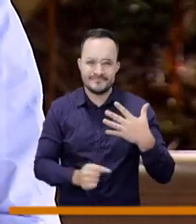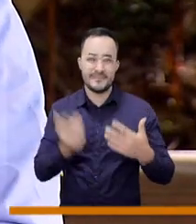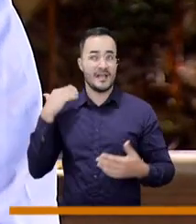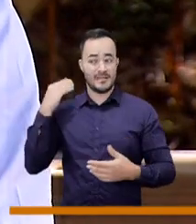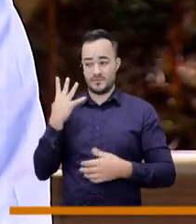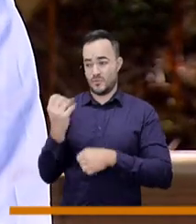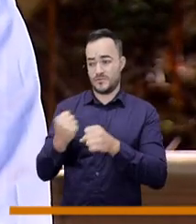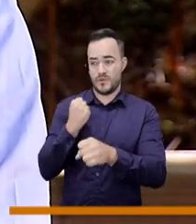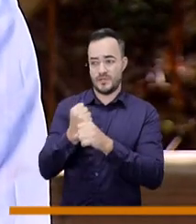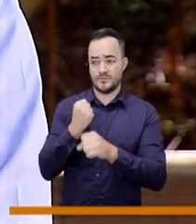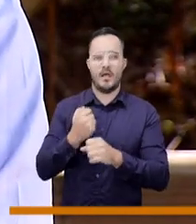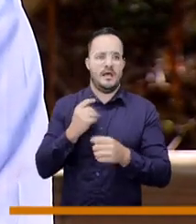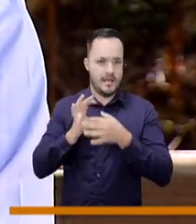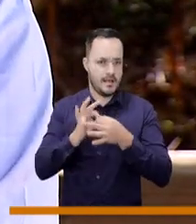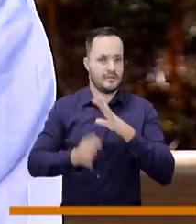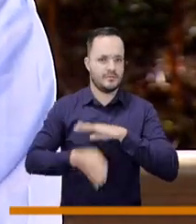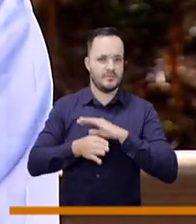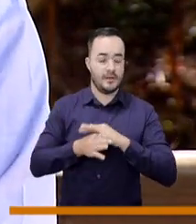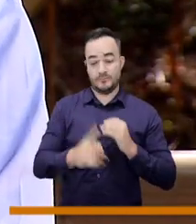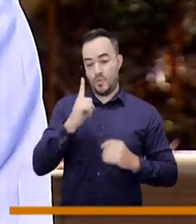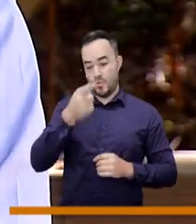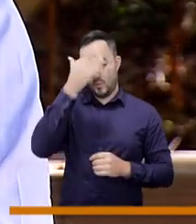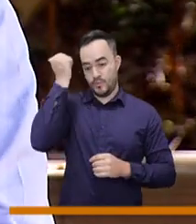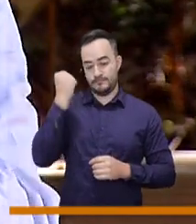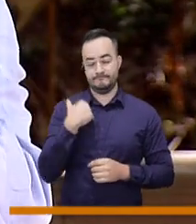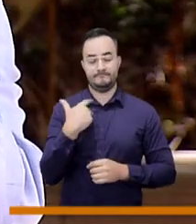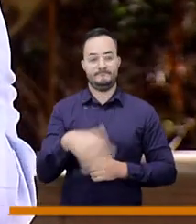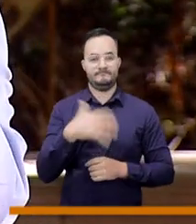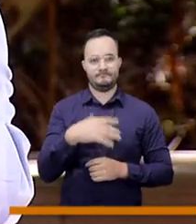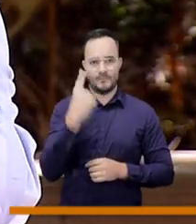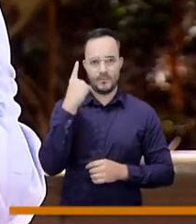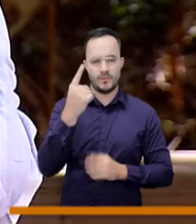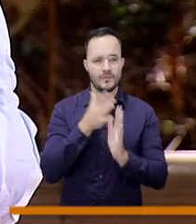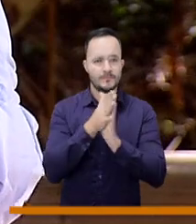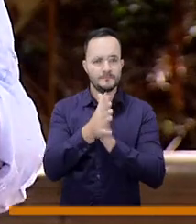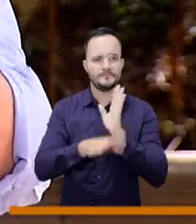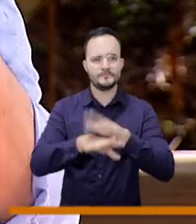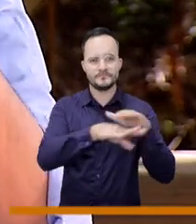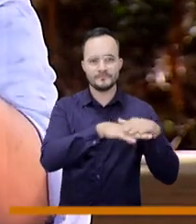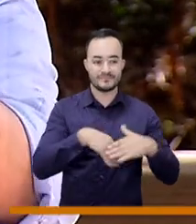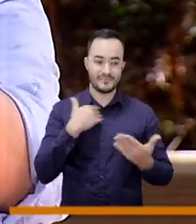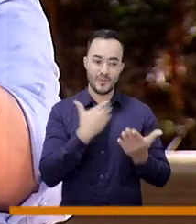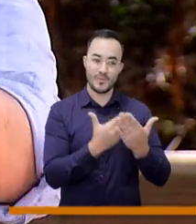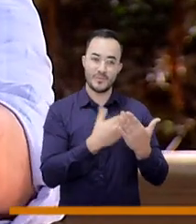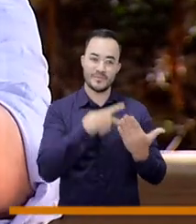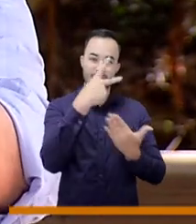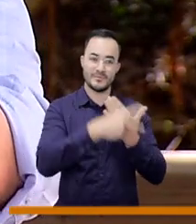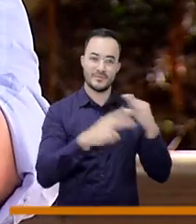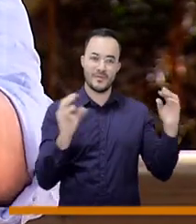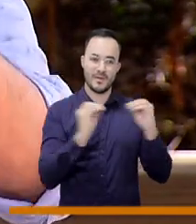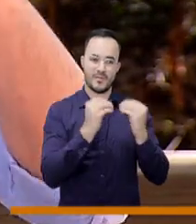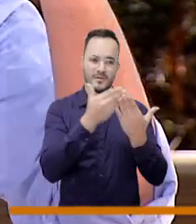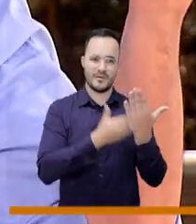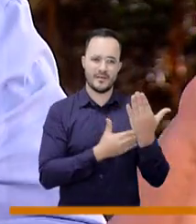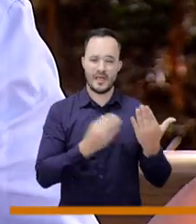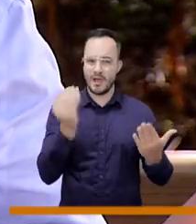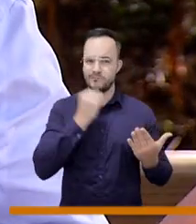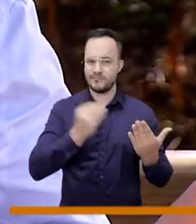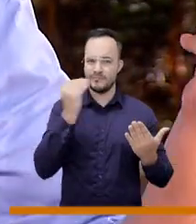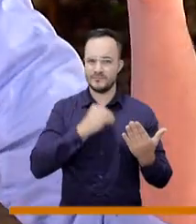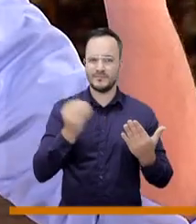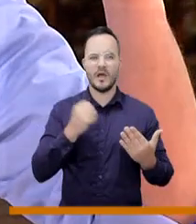haciendo una buena gestión por Medellín. Ah, y se me olvidaba algo. Venimos ahora que sacamos, soy proponente del acuerdo de los